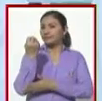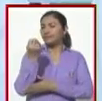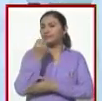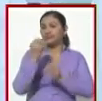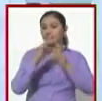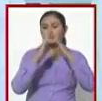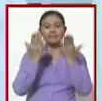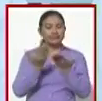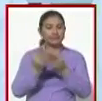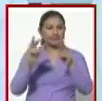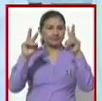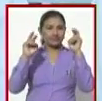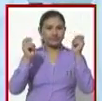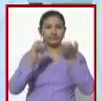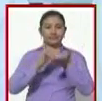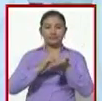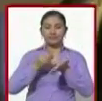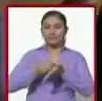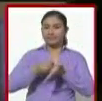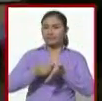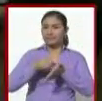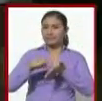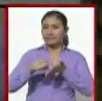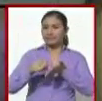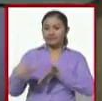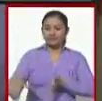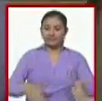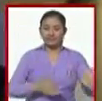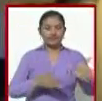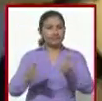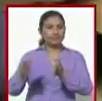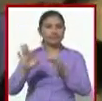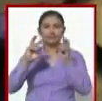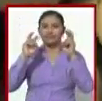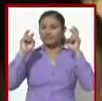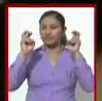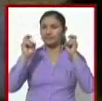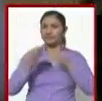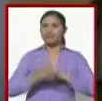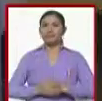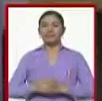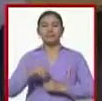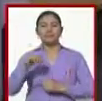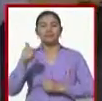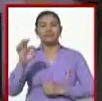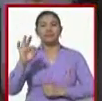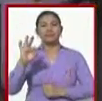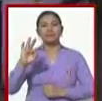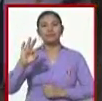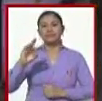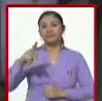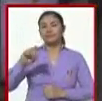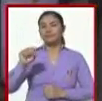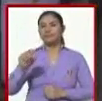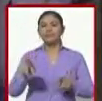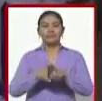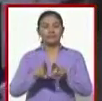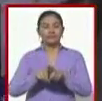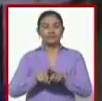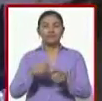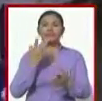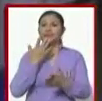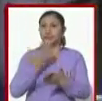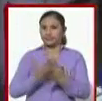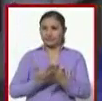adeuda el tema de los caminos, el tema de las contrapartes con el FPS y también se le ha